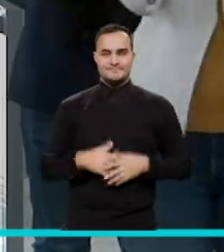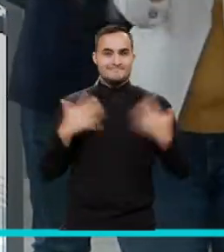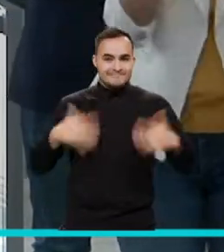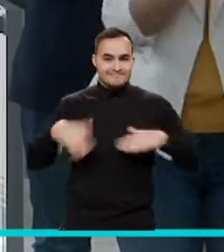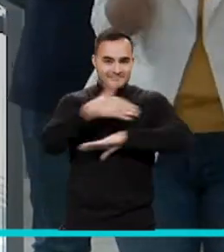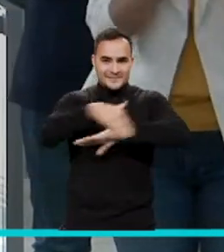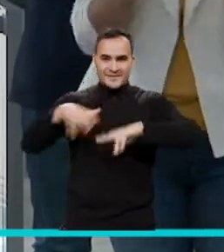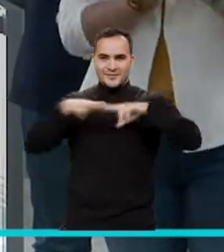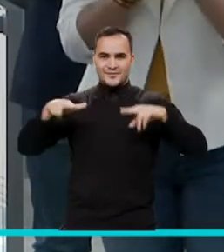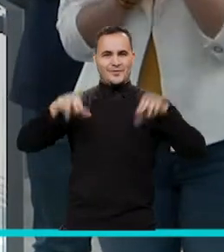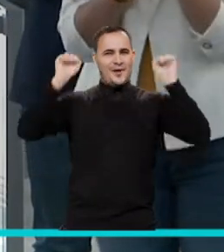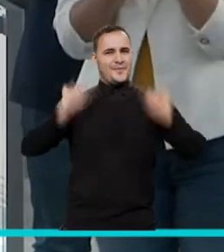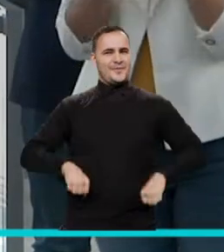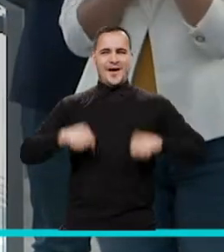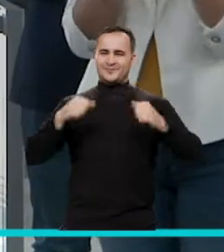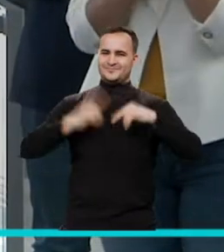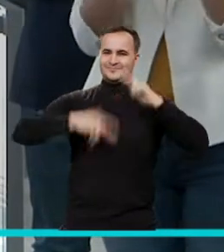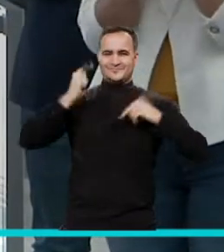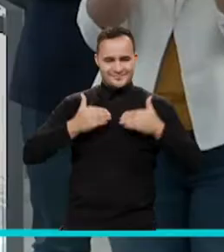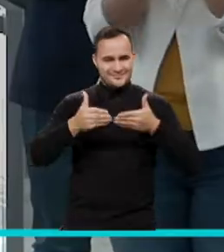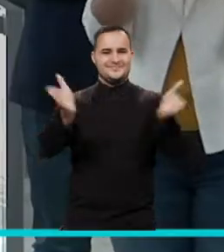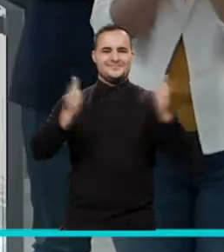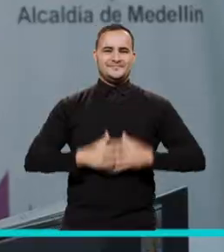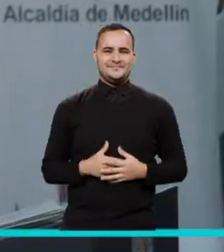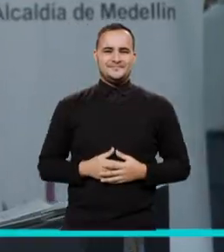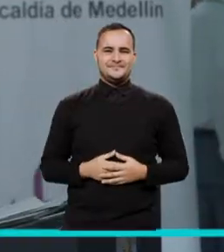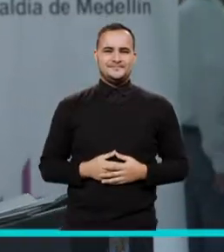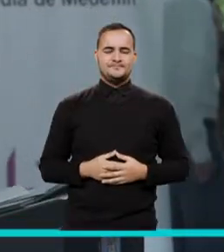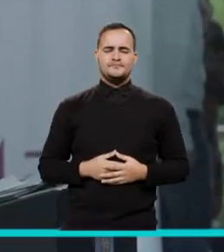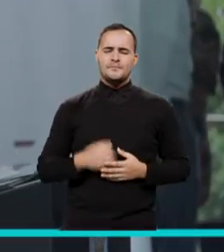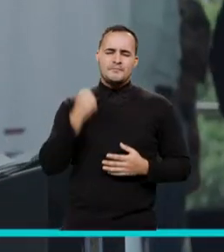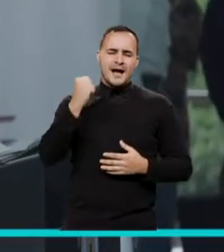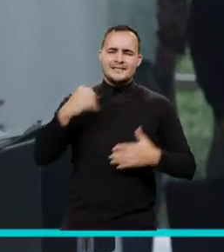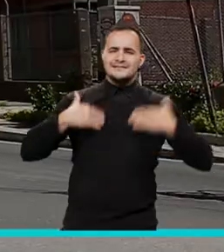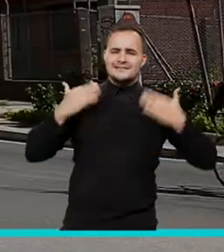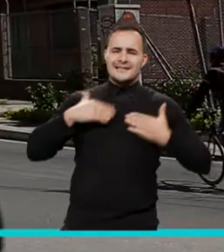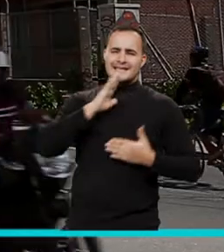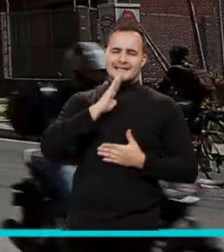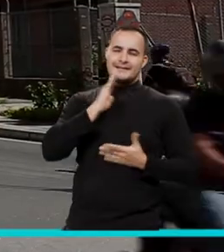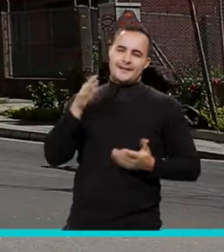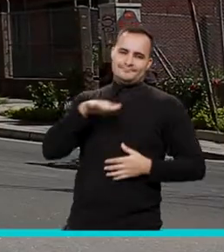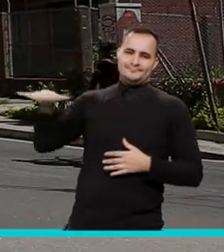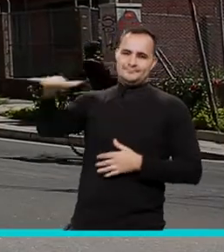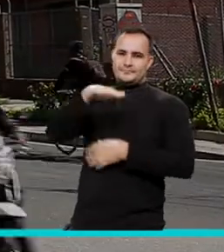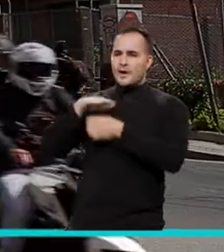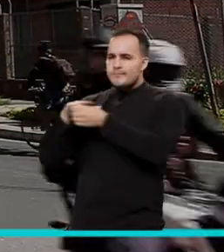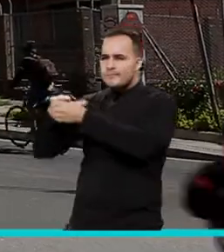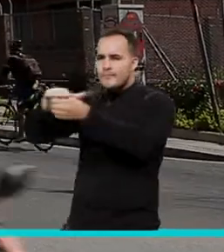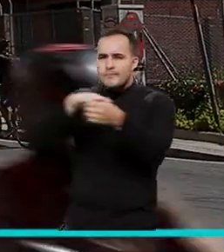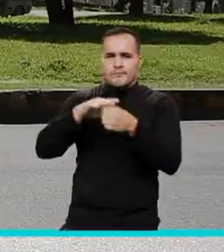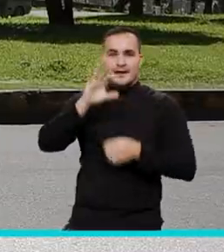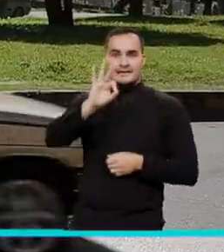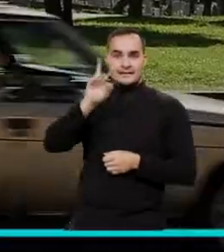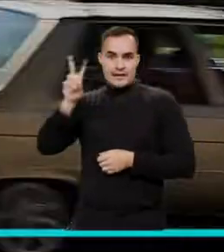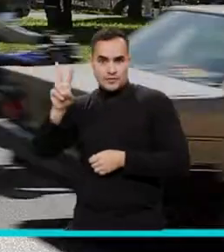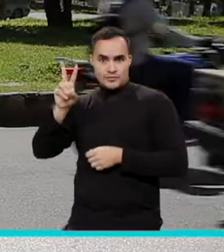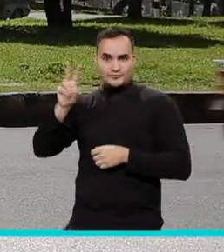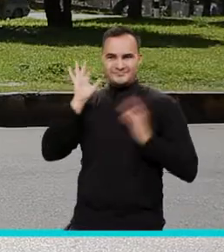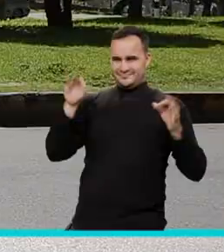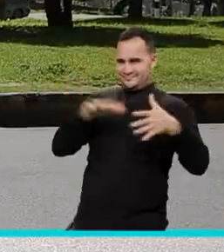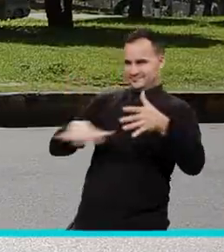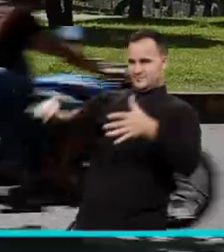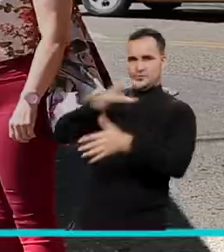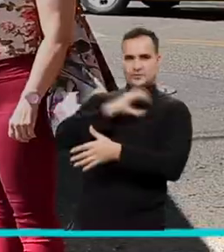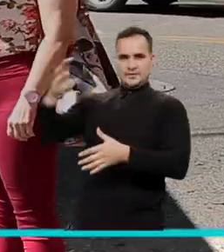metro del 80 de Medellín. Los más felices son los habitantes de los 32 barrios del occidente de Medellín